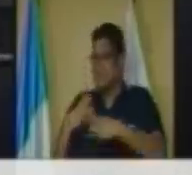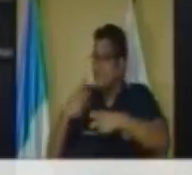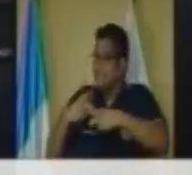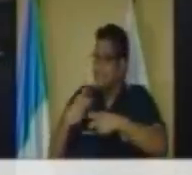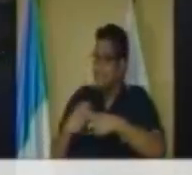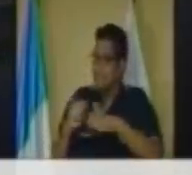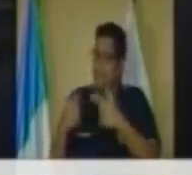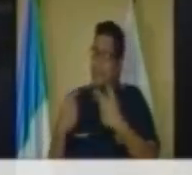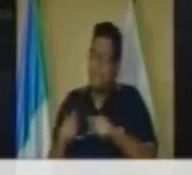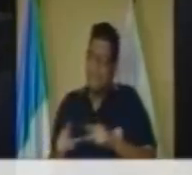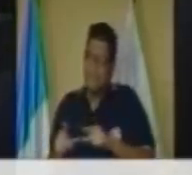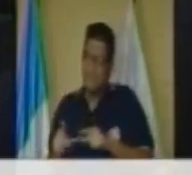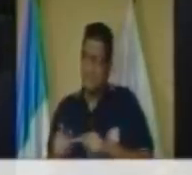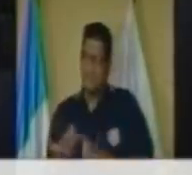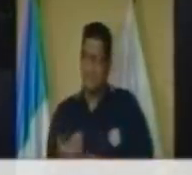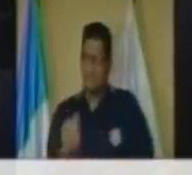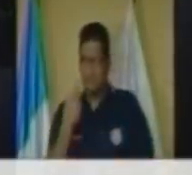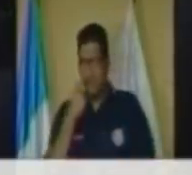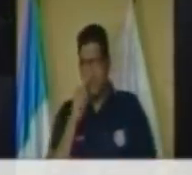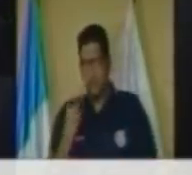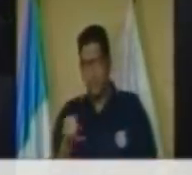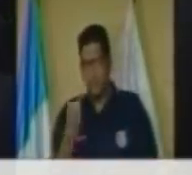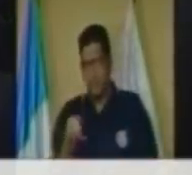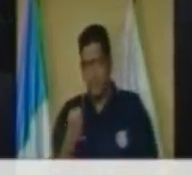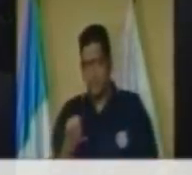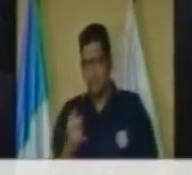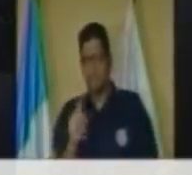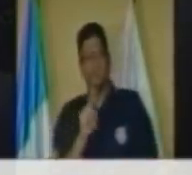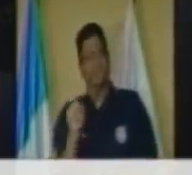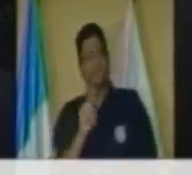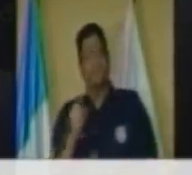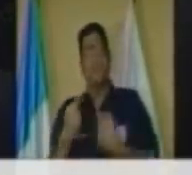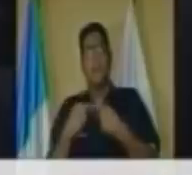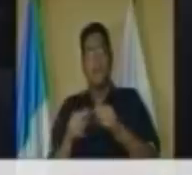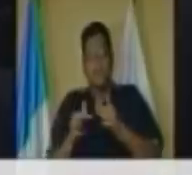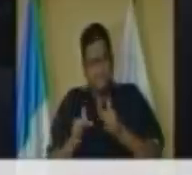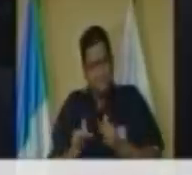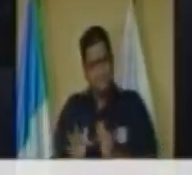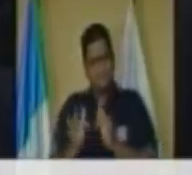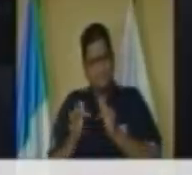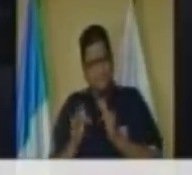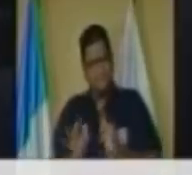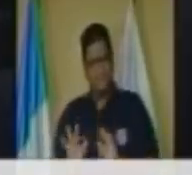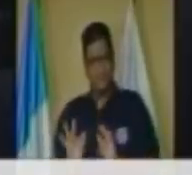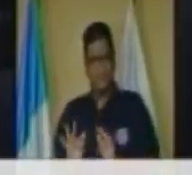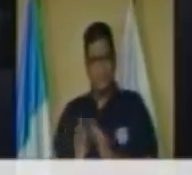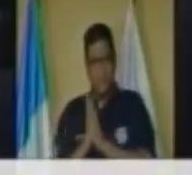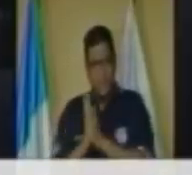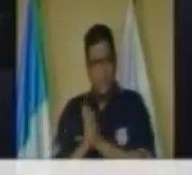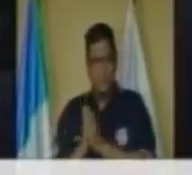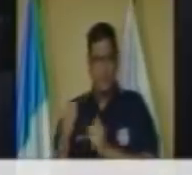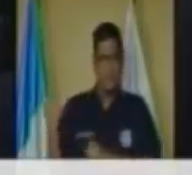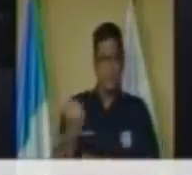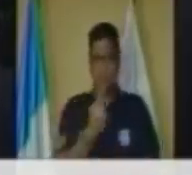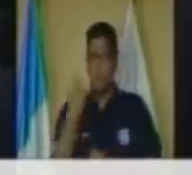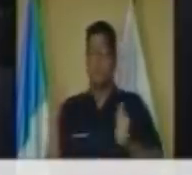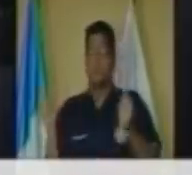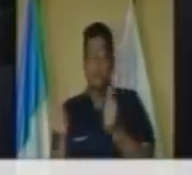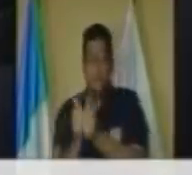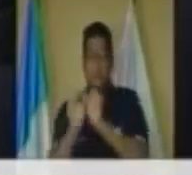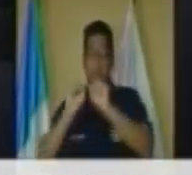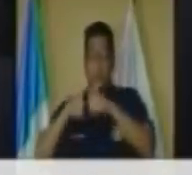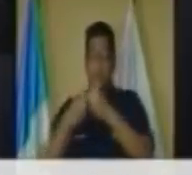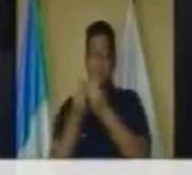se podrá oír repetitivo, pero si nos unimos y juntos vamos a salir de esto. Así que